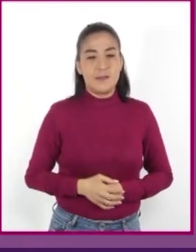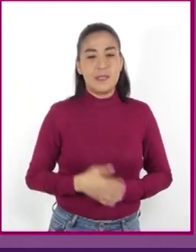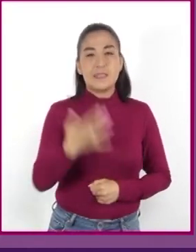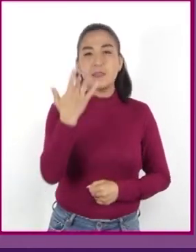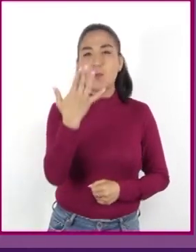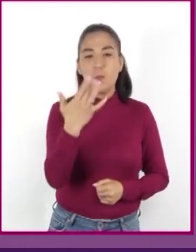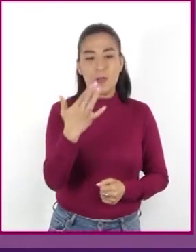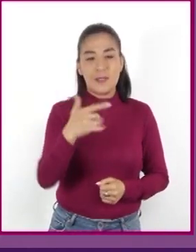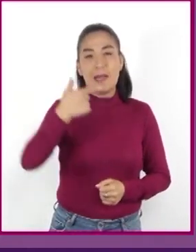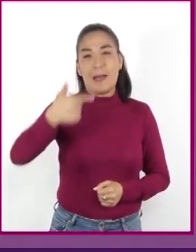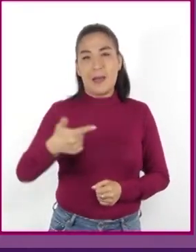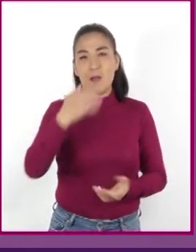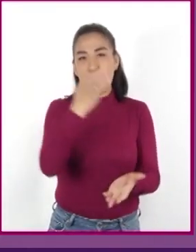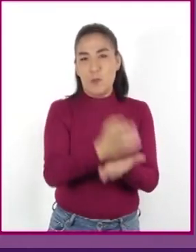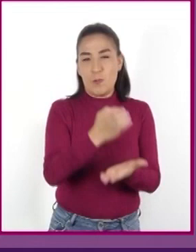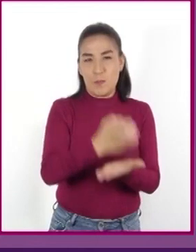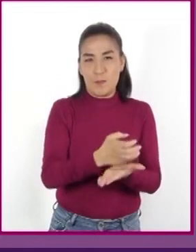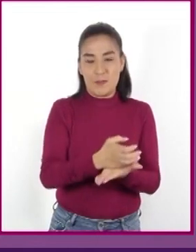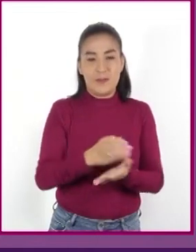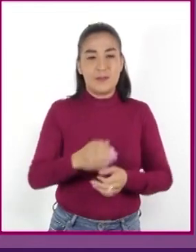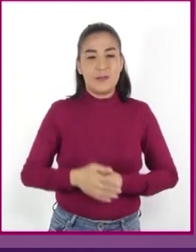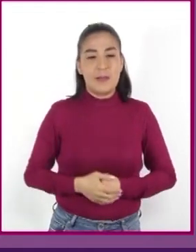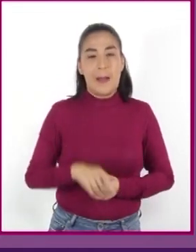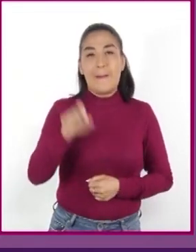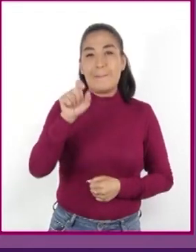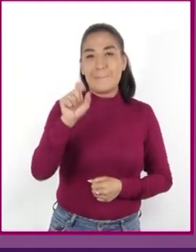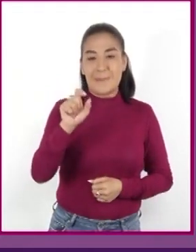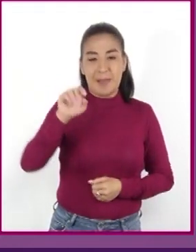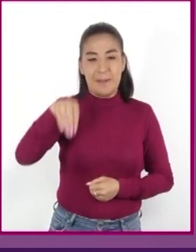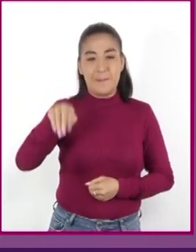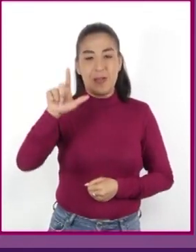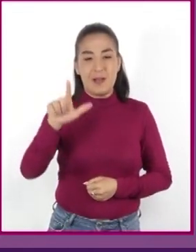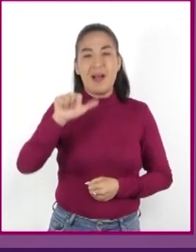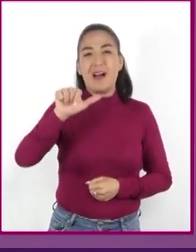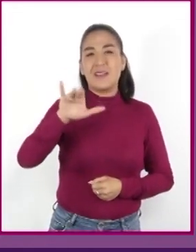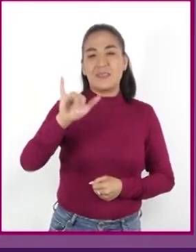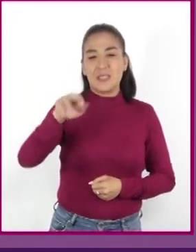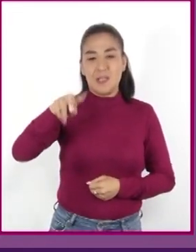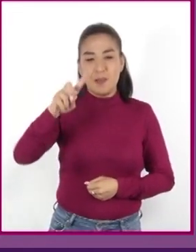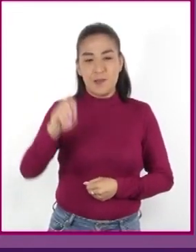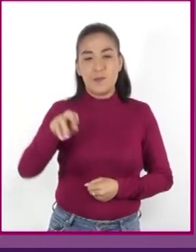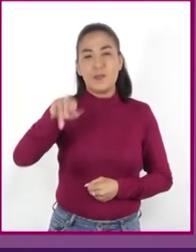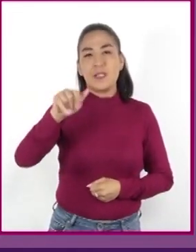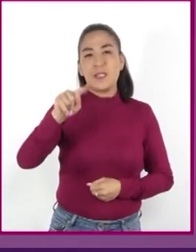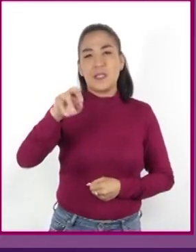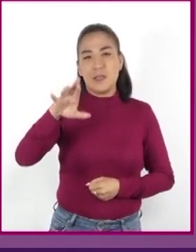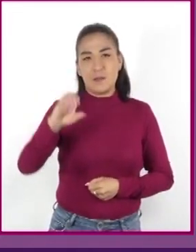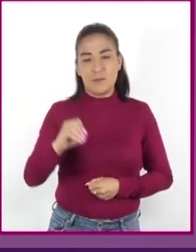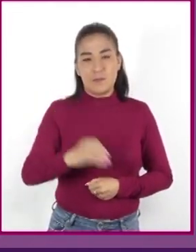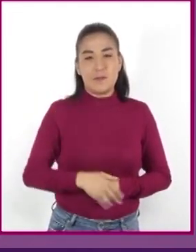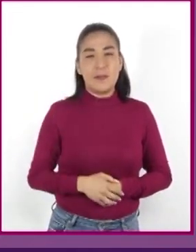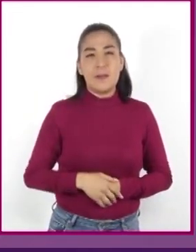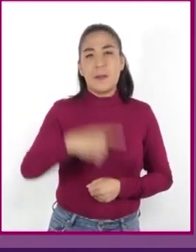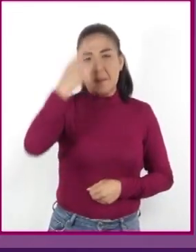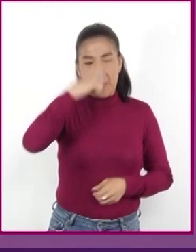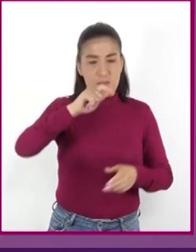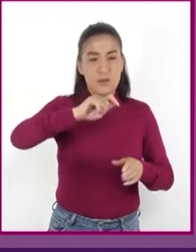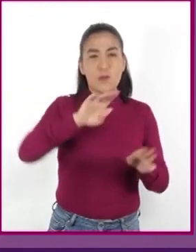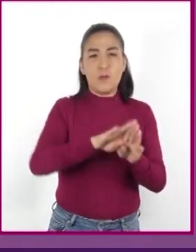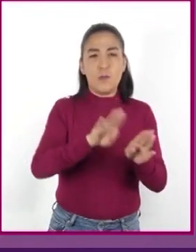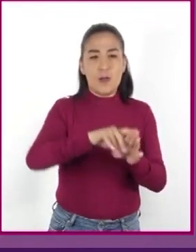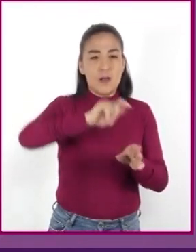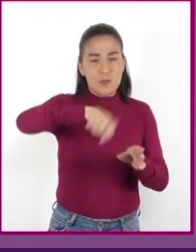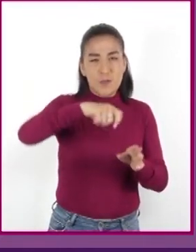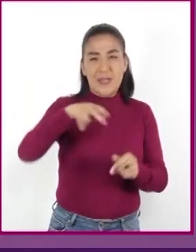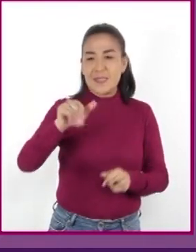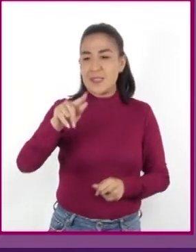50 gramos de cobre y 20 mililitros de ácido nítrico. Para la obtención de nitrato de